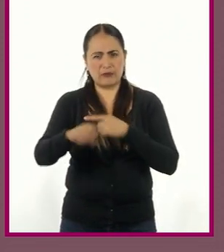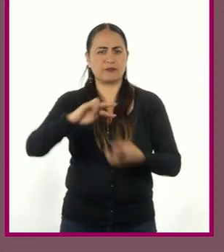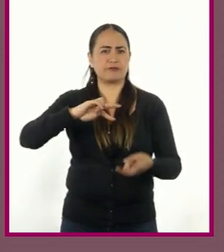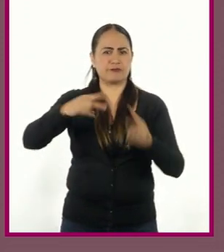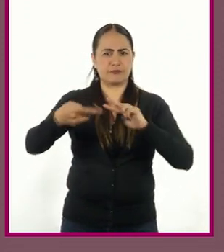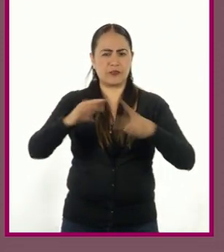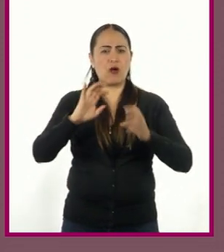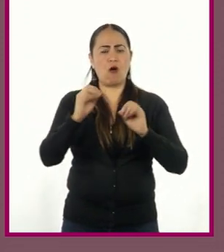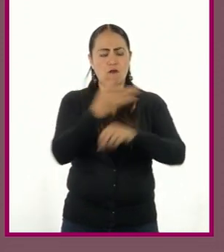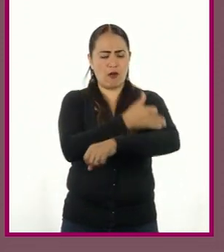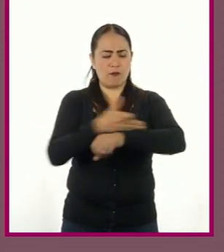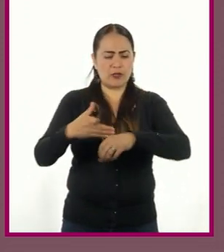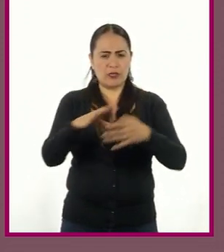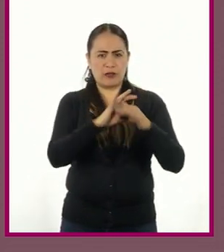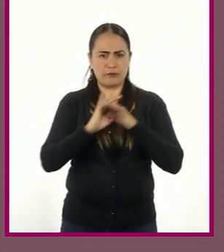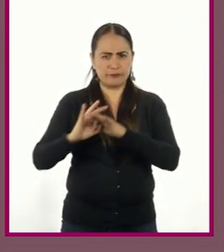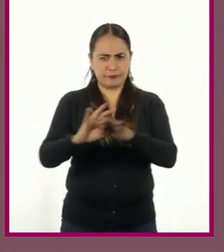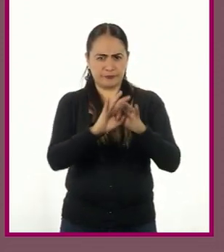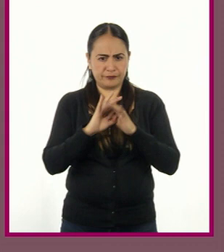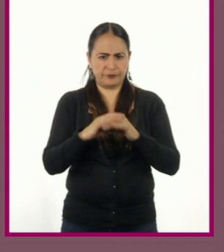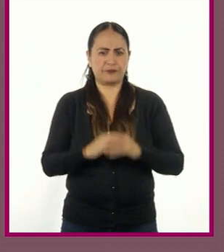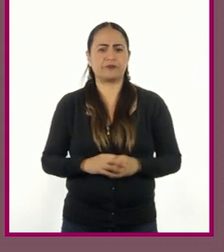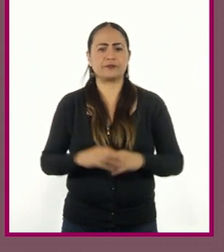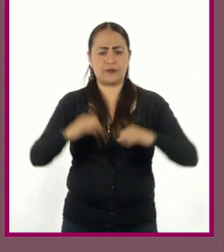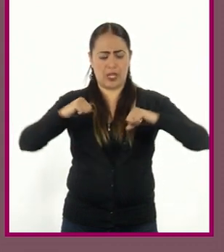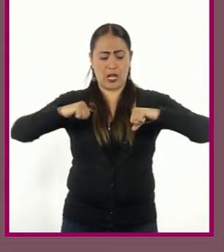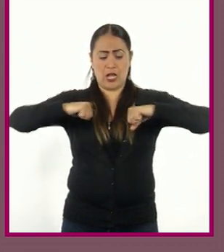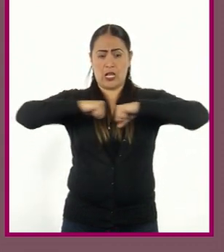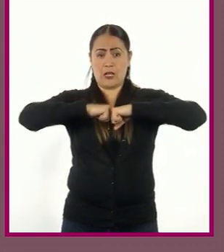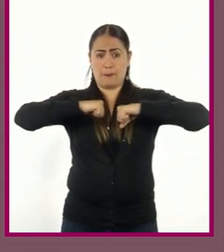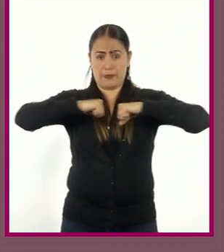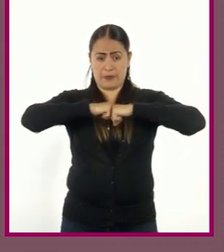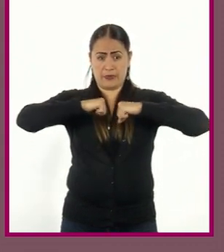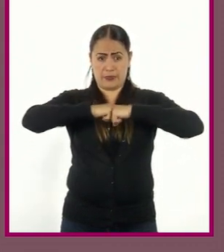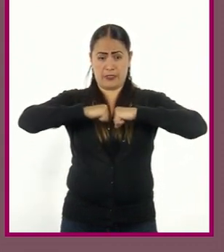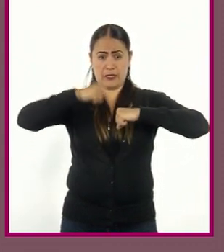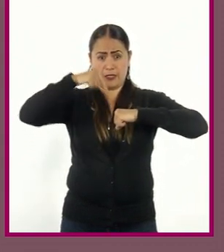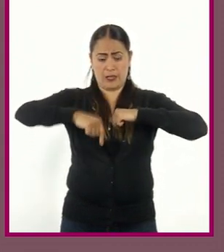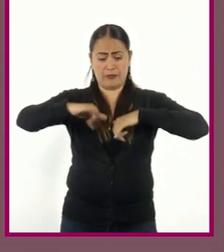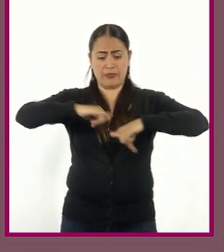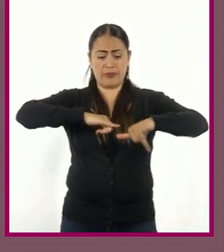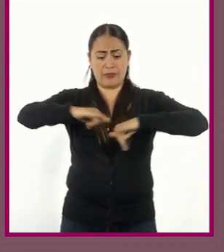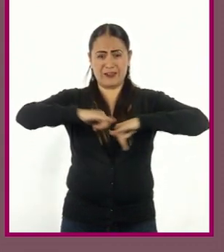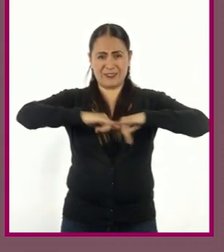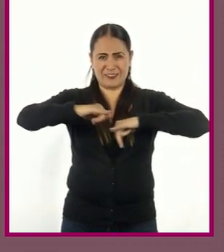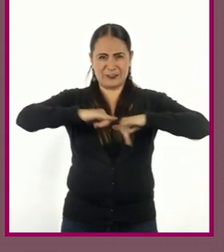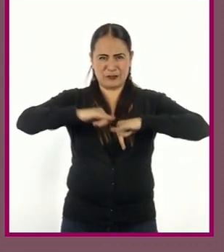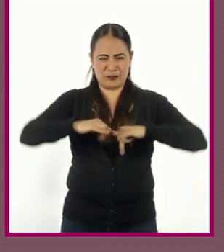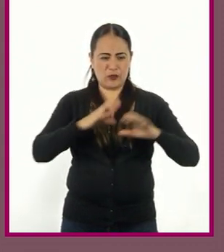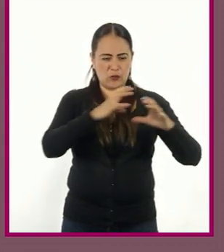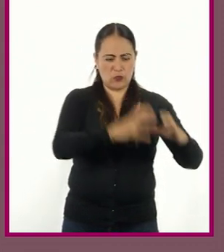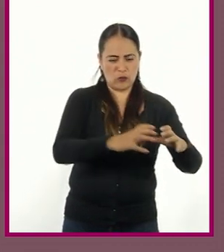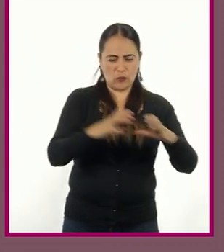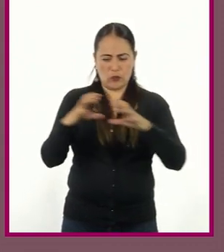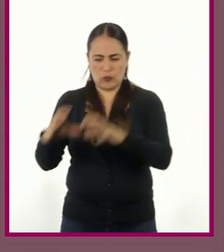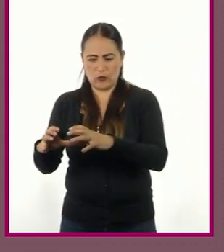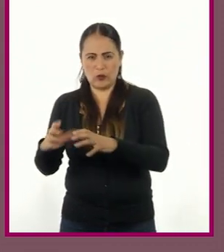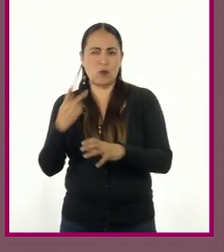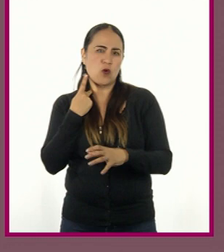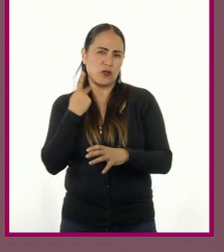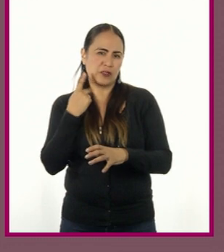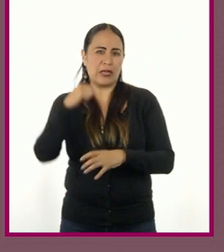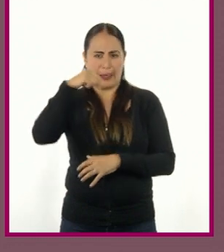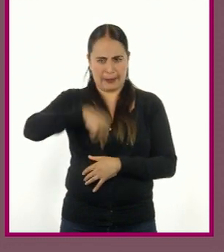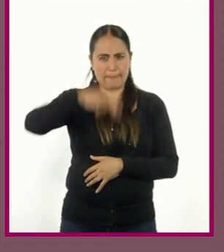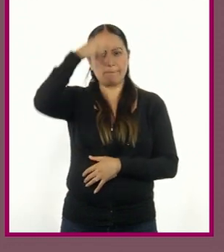crear. Por otra parte, un límite fronterizo marca los territorios que conforman una entidad política. México